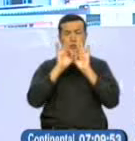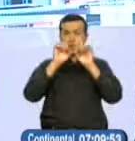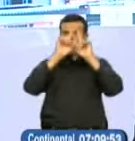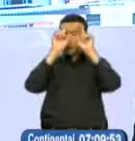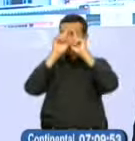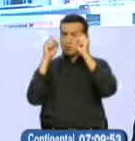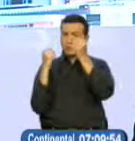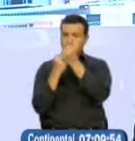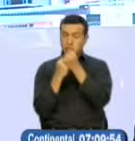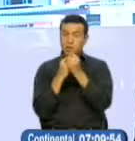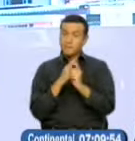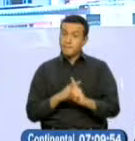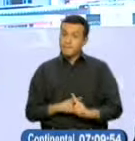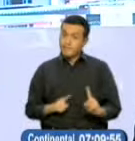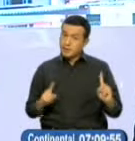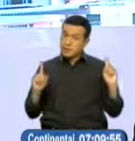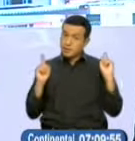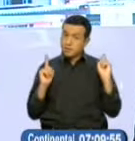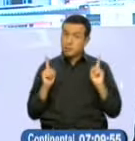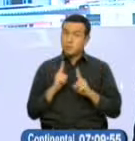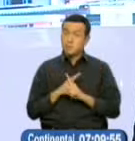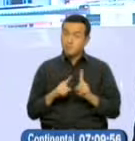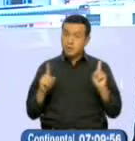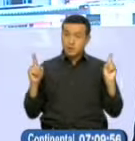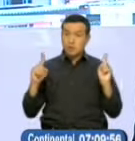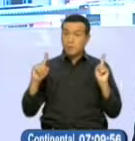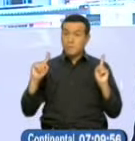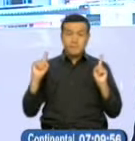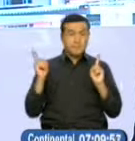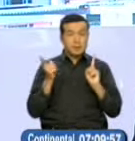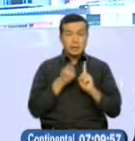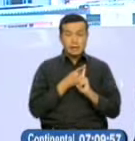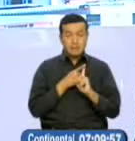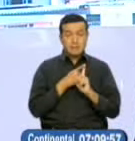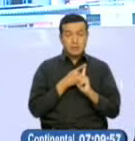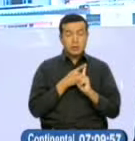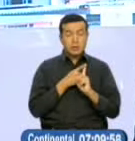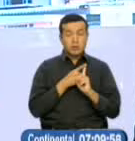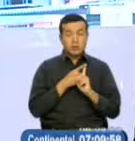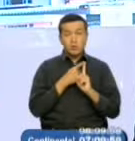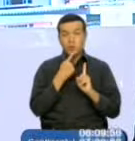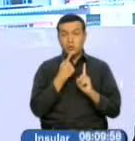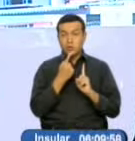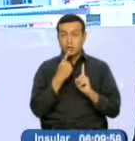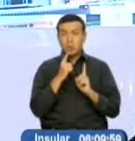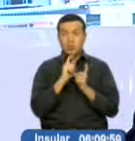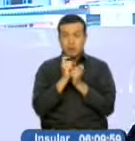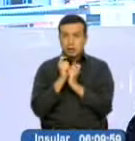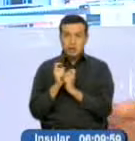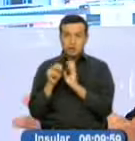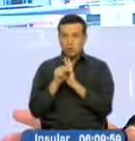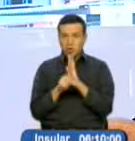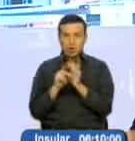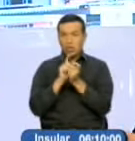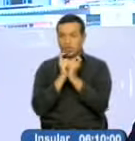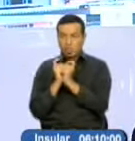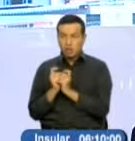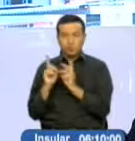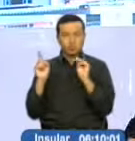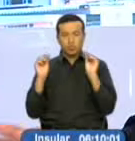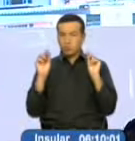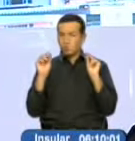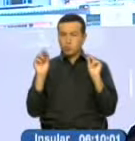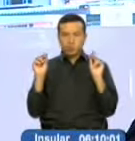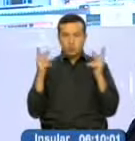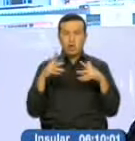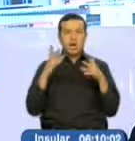empresarial. Sin embargo, vamos a dar previsibilidad, no vamos a tener cambios constantes de normas, porque los cambios que eran necesarios